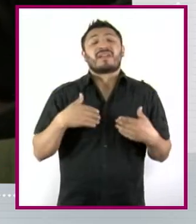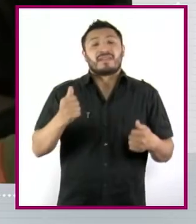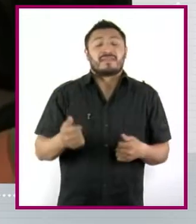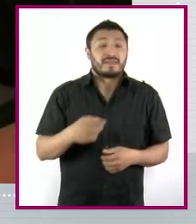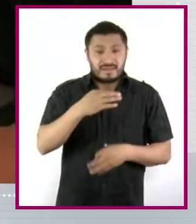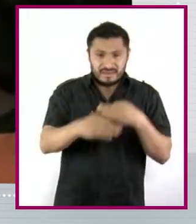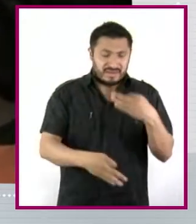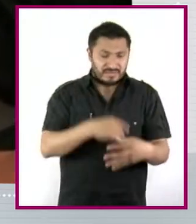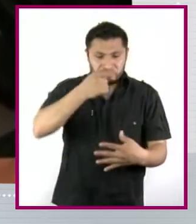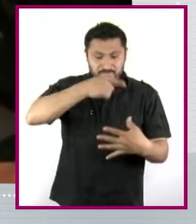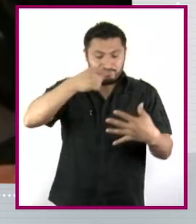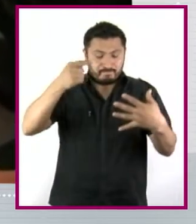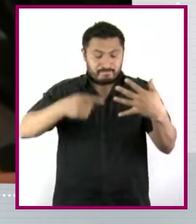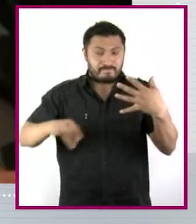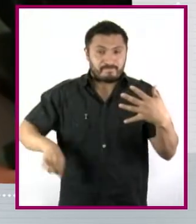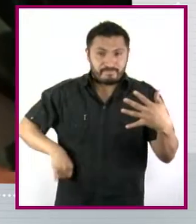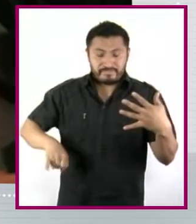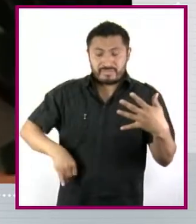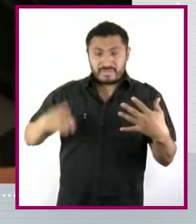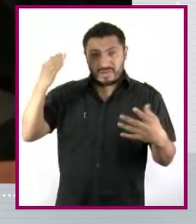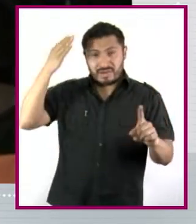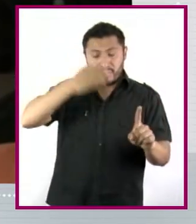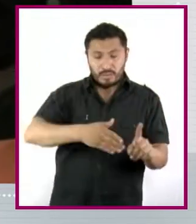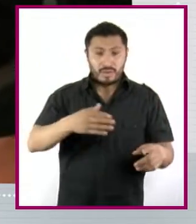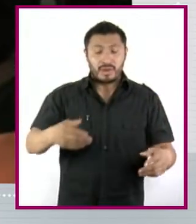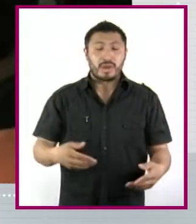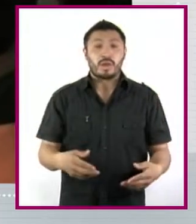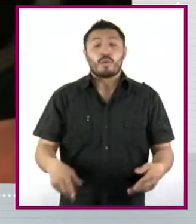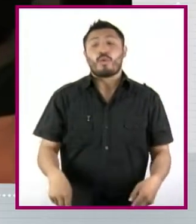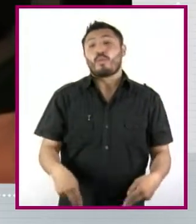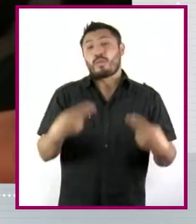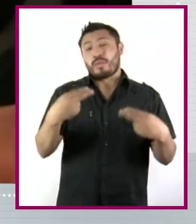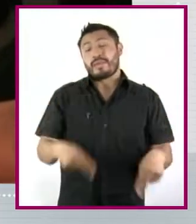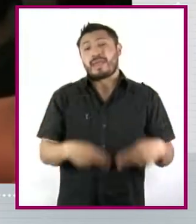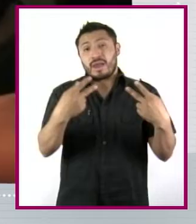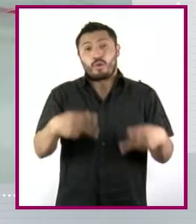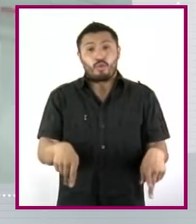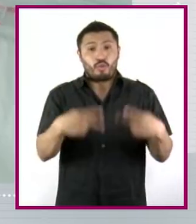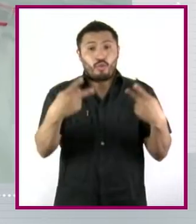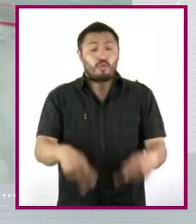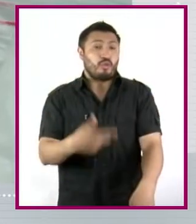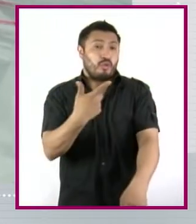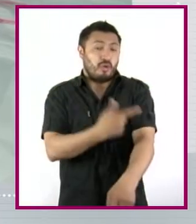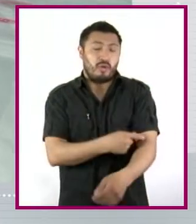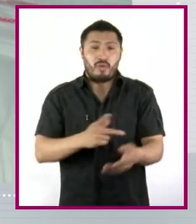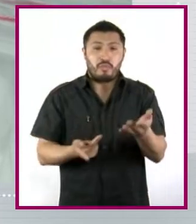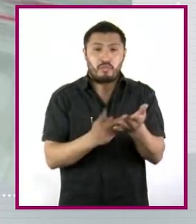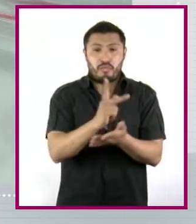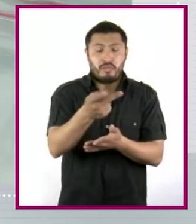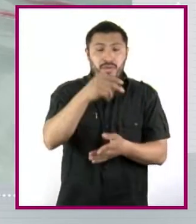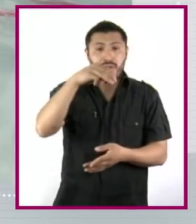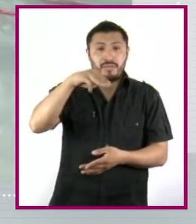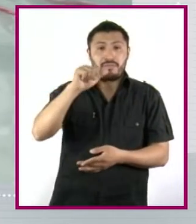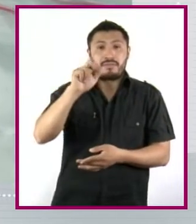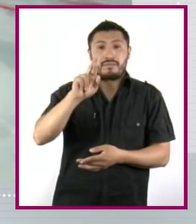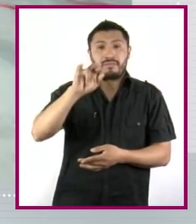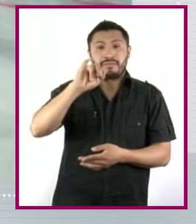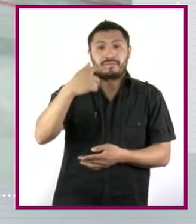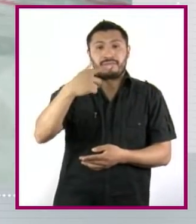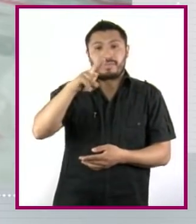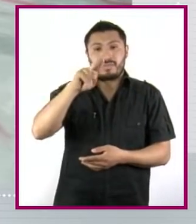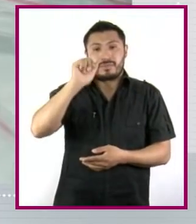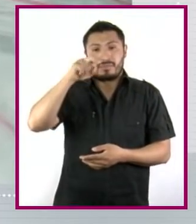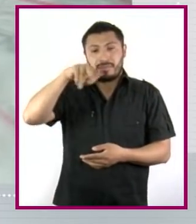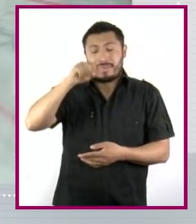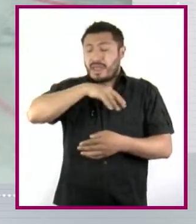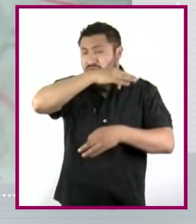el comercio de sustancias ilegales, el gran negocio de la producción